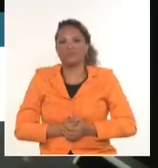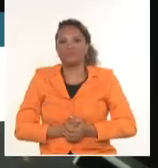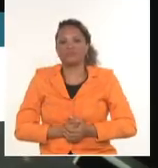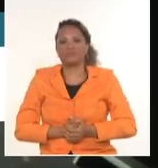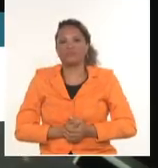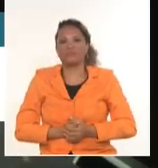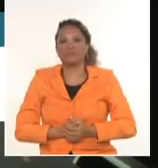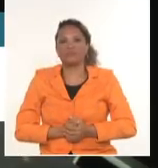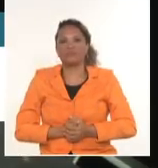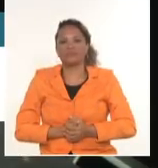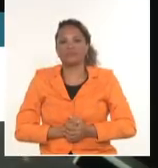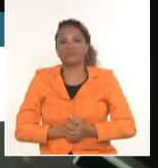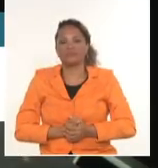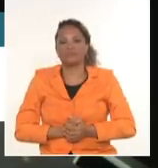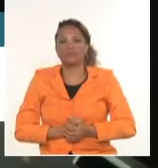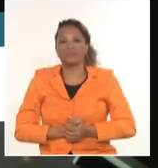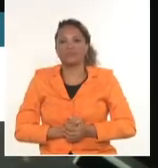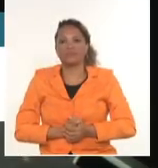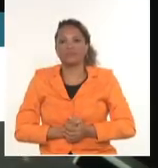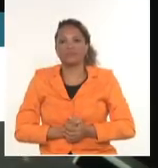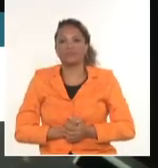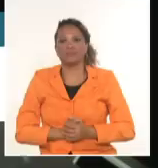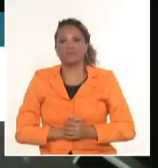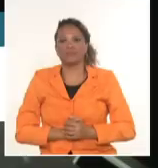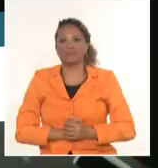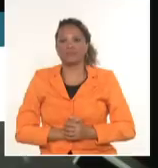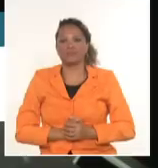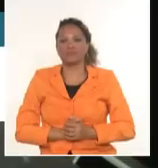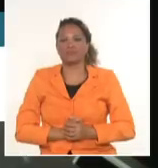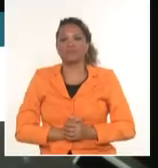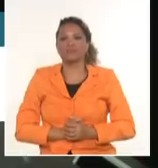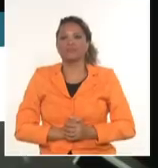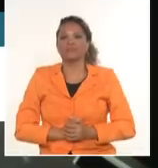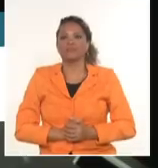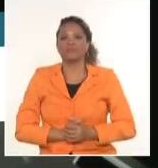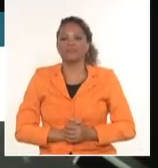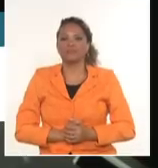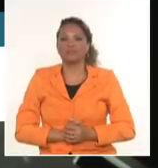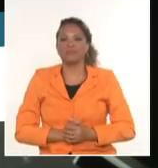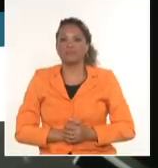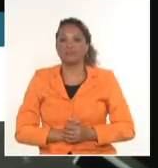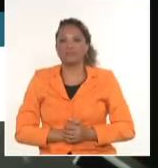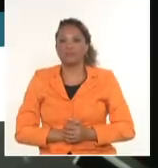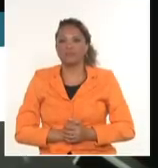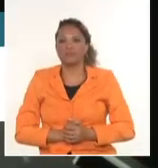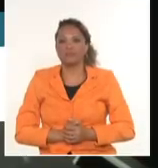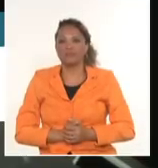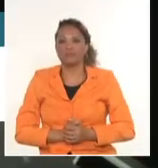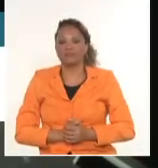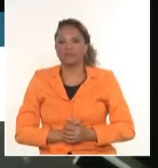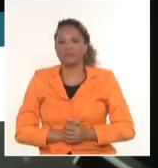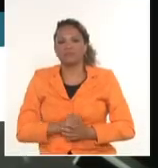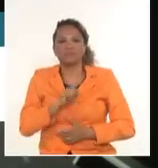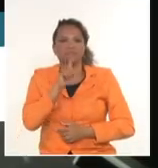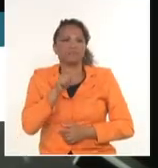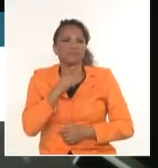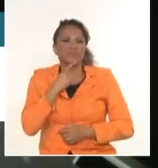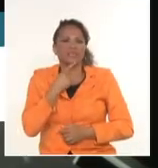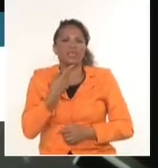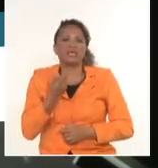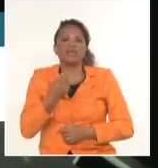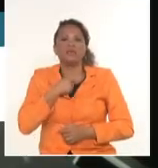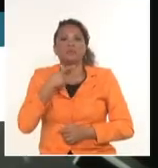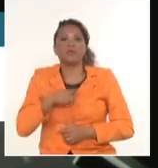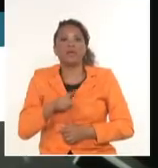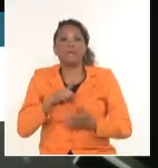actuación de Pino en esta consecución de objetivos de Mijaín. ¿Qué habría sido de la carrera de Mijaín si no hubiese habido un